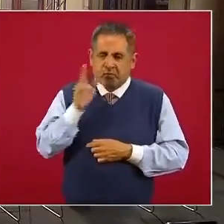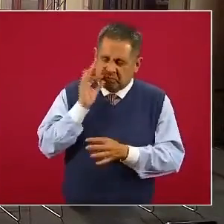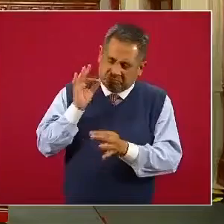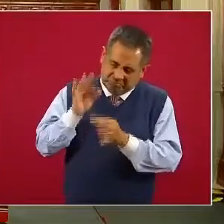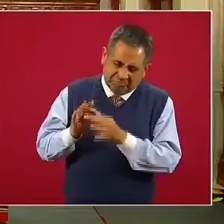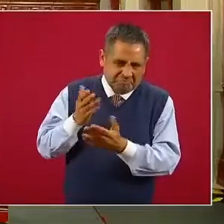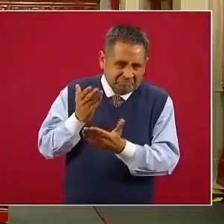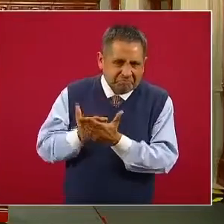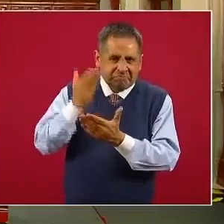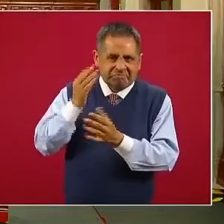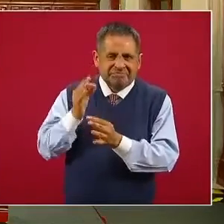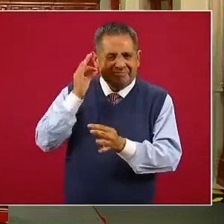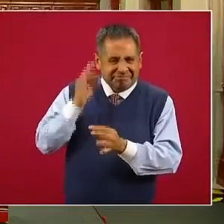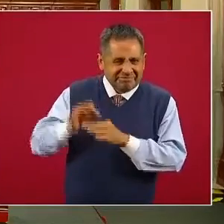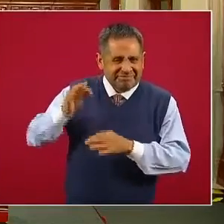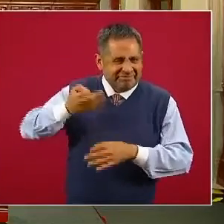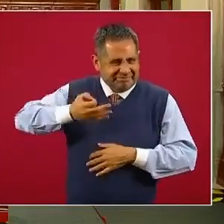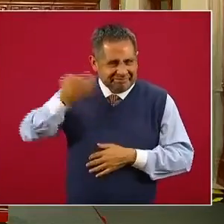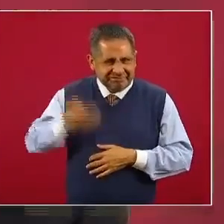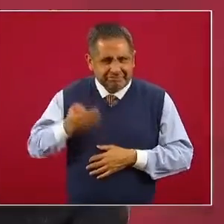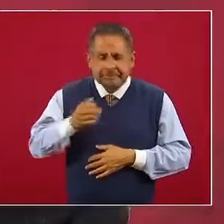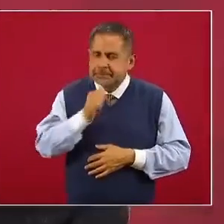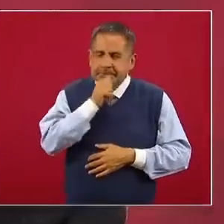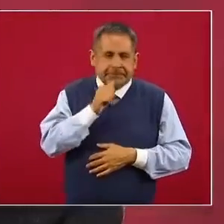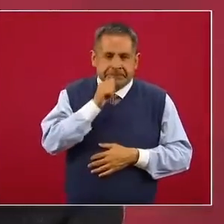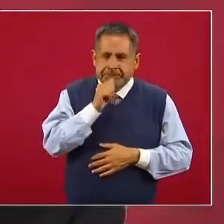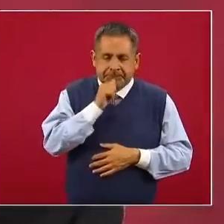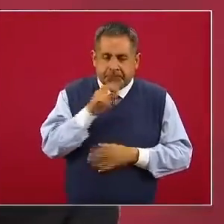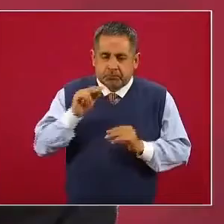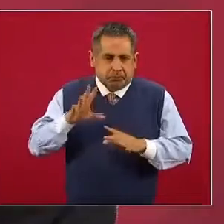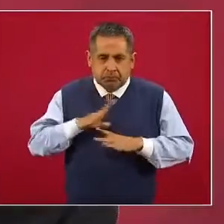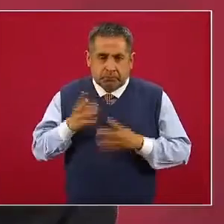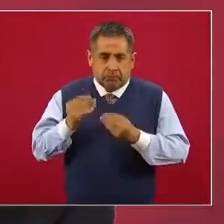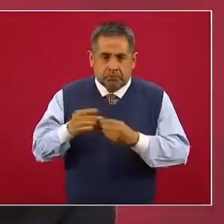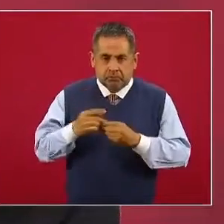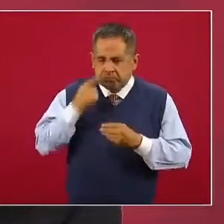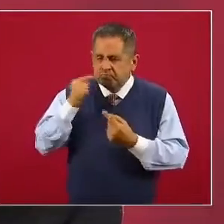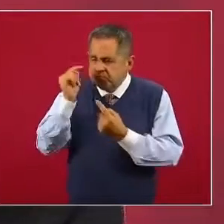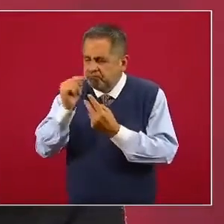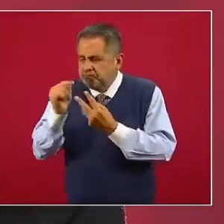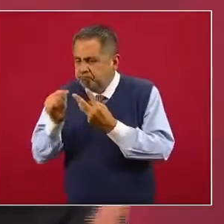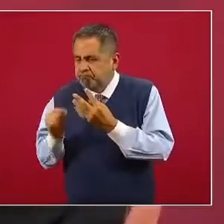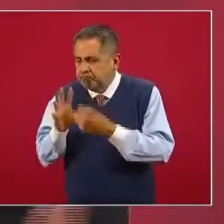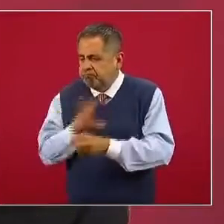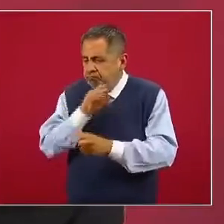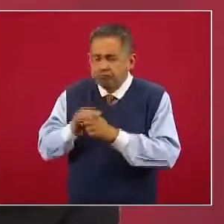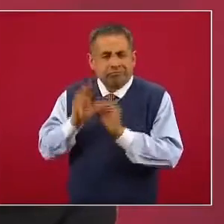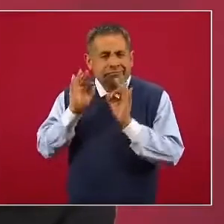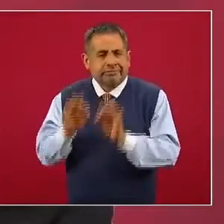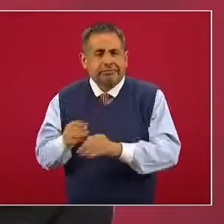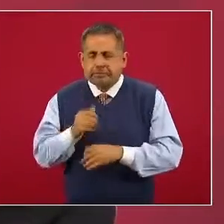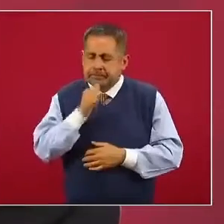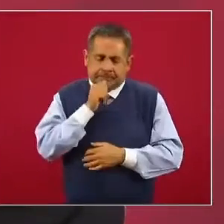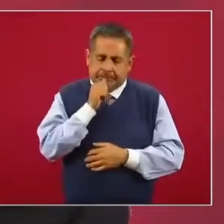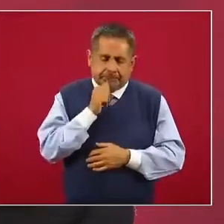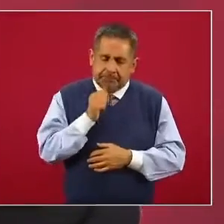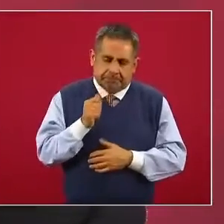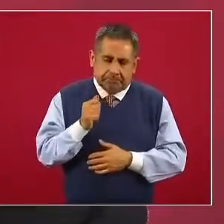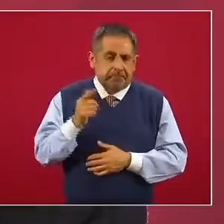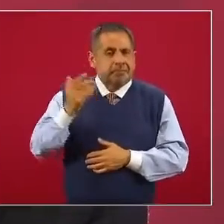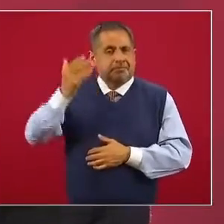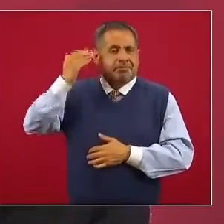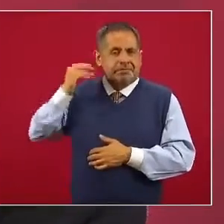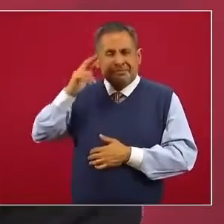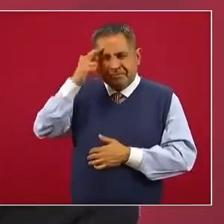evidencia que sea consistente, que aborde los distintos aspectos, como comentábamos hace unos días, desde